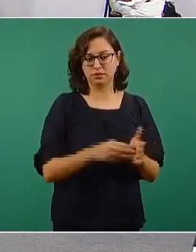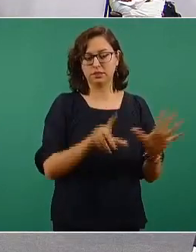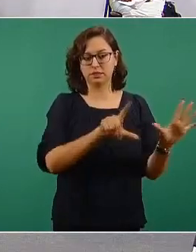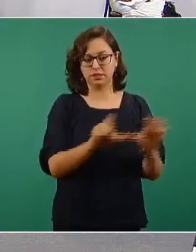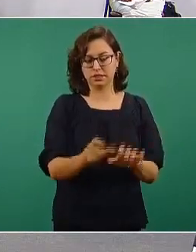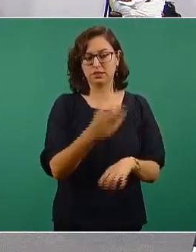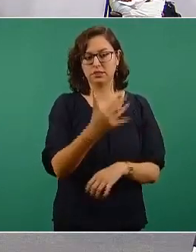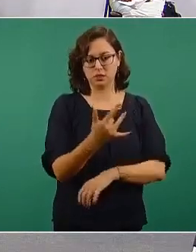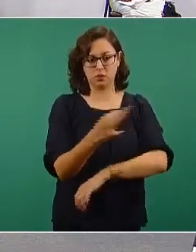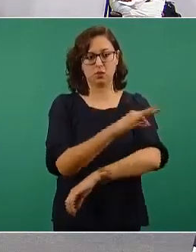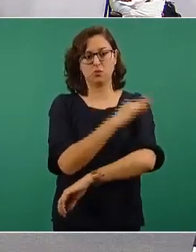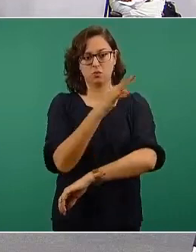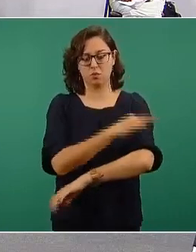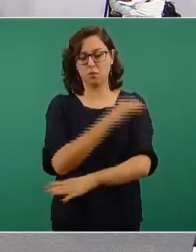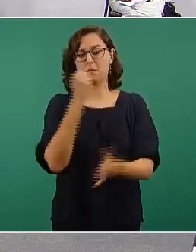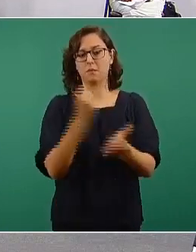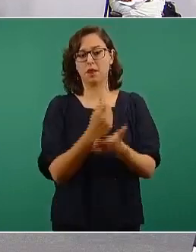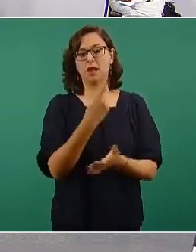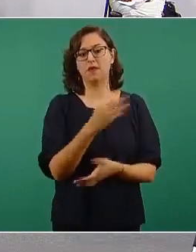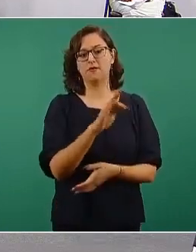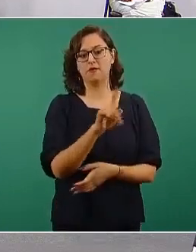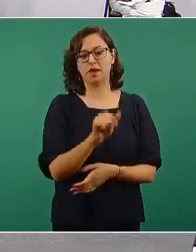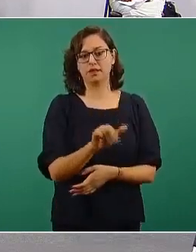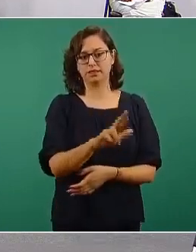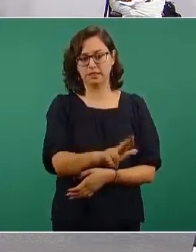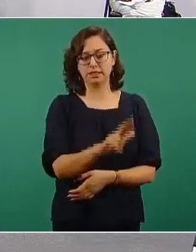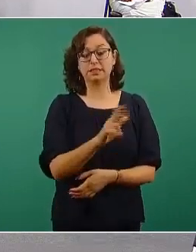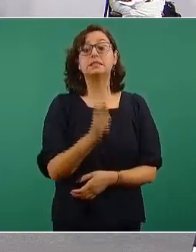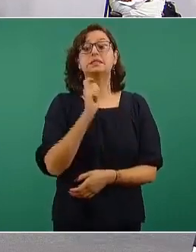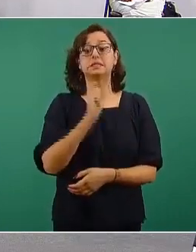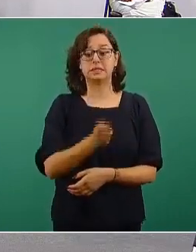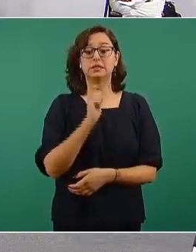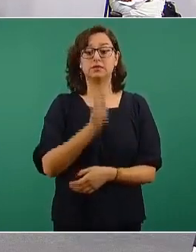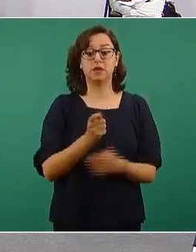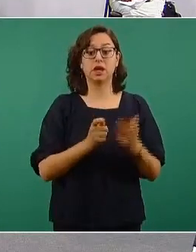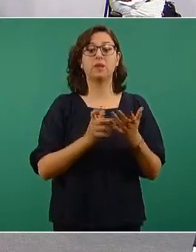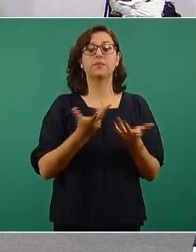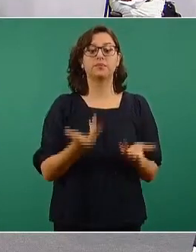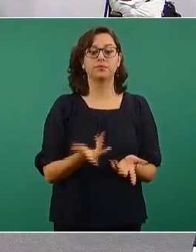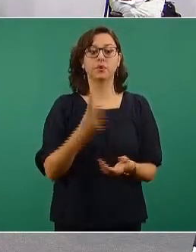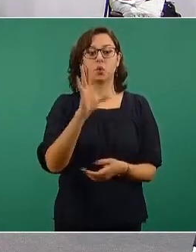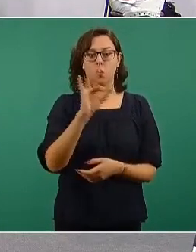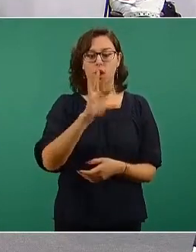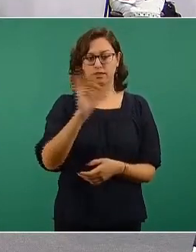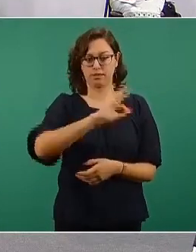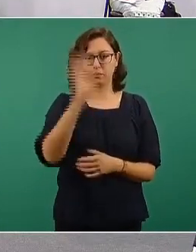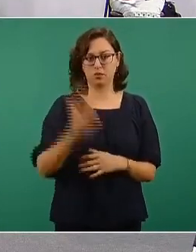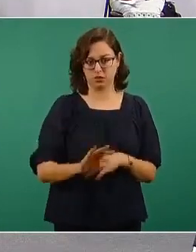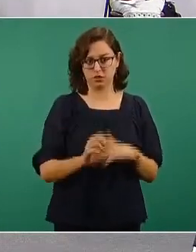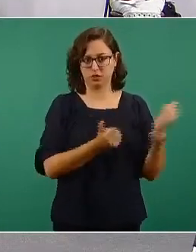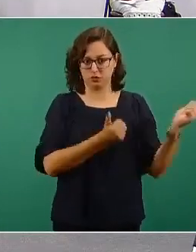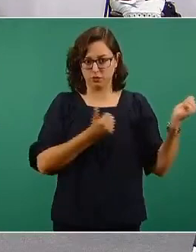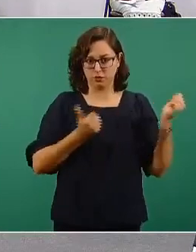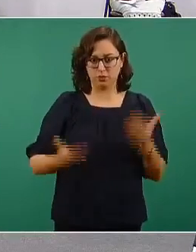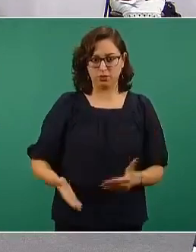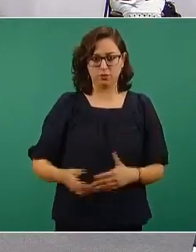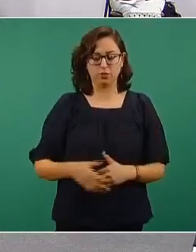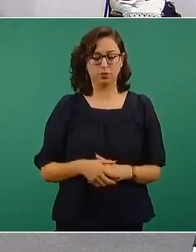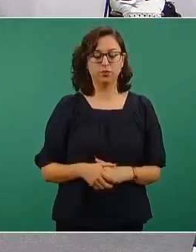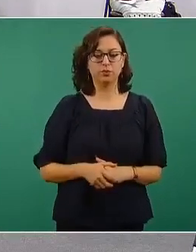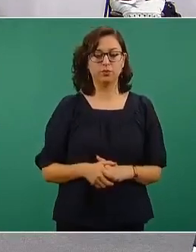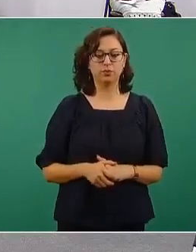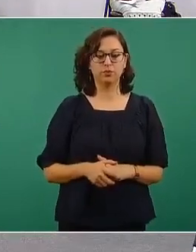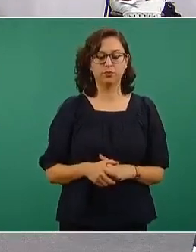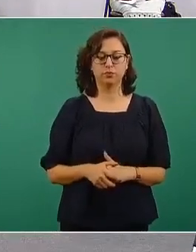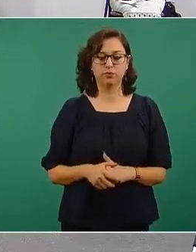6.483.750 dosis de Pfizer, que es alrededor del 40% de lo que ha llegado a nuestro país. Y por lo tanto,